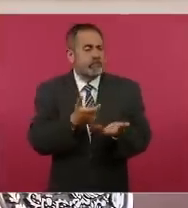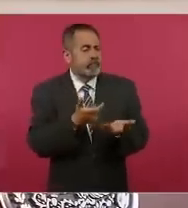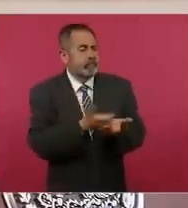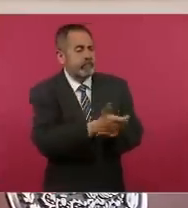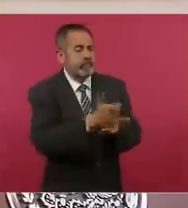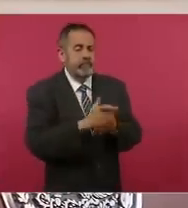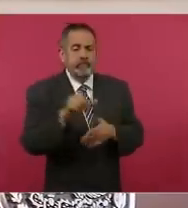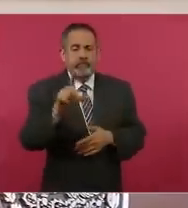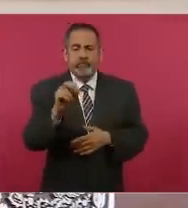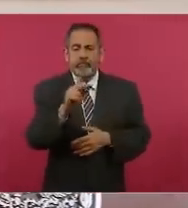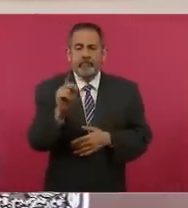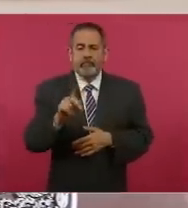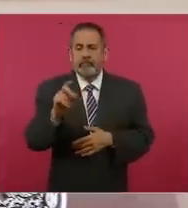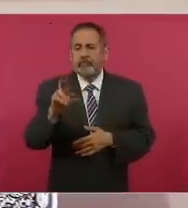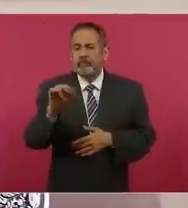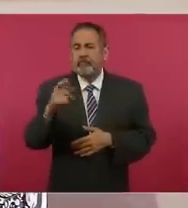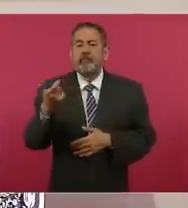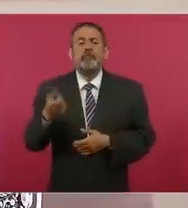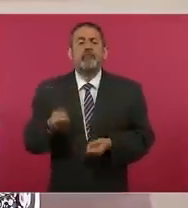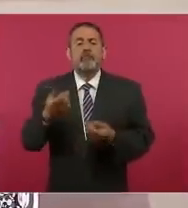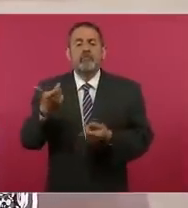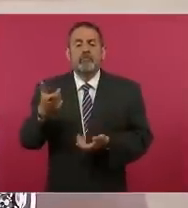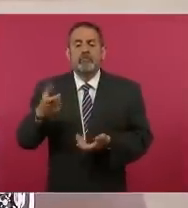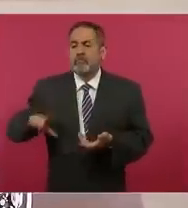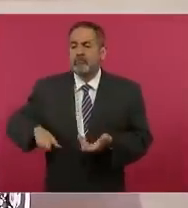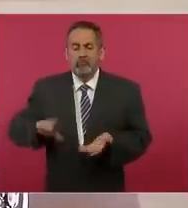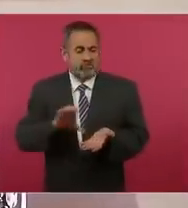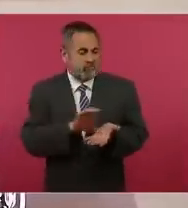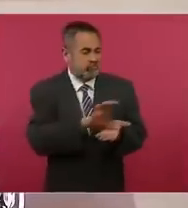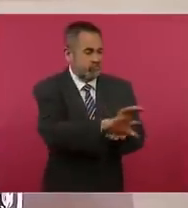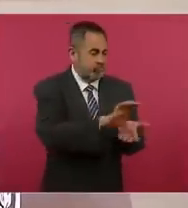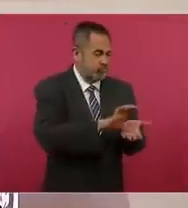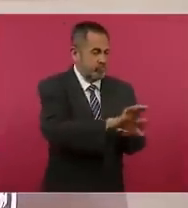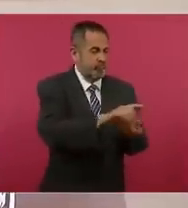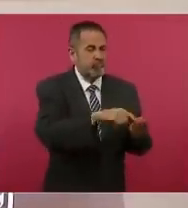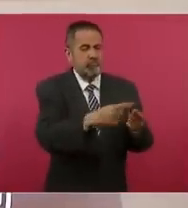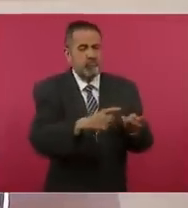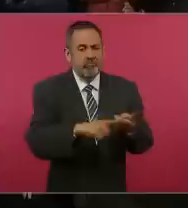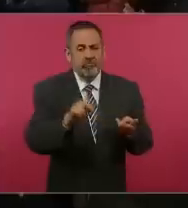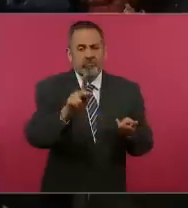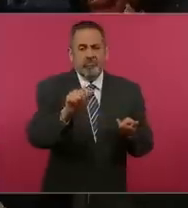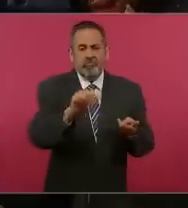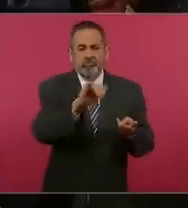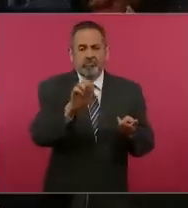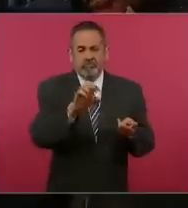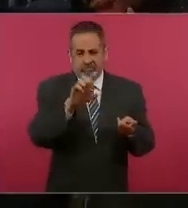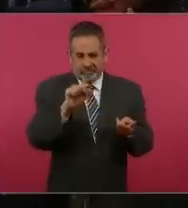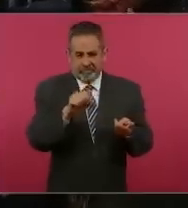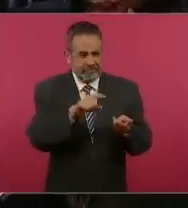López Dóriga y la señora pagés